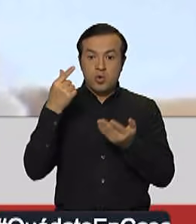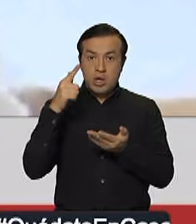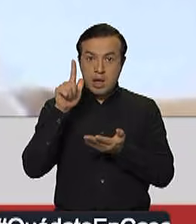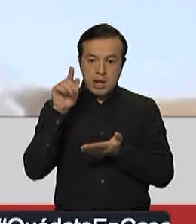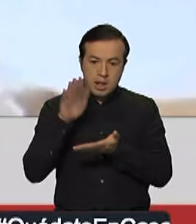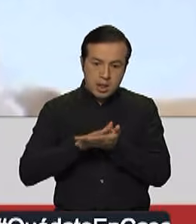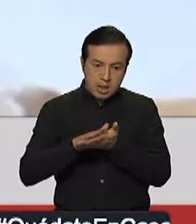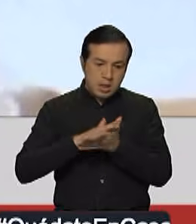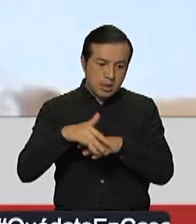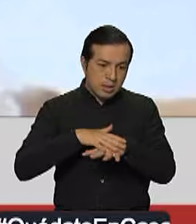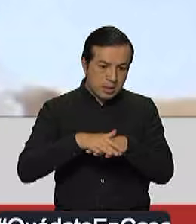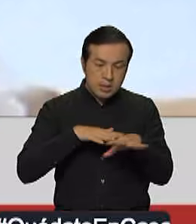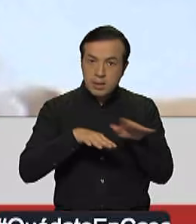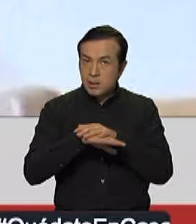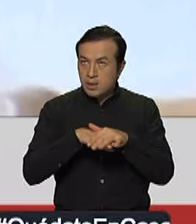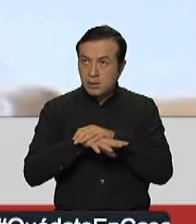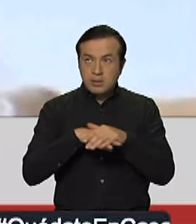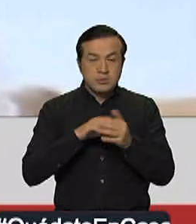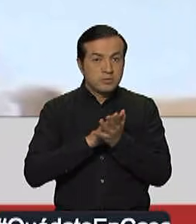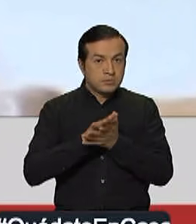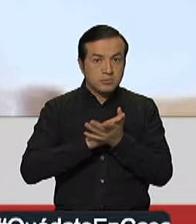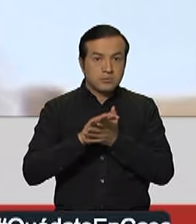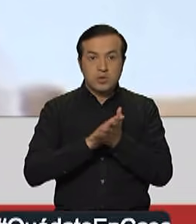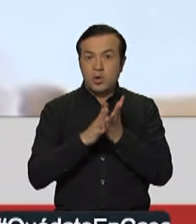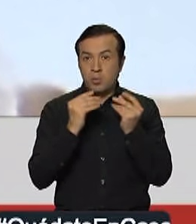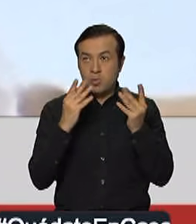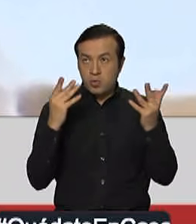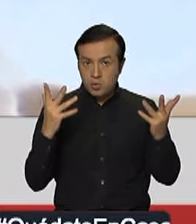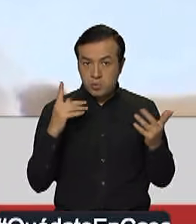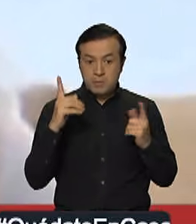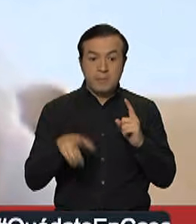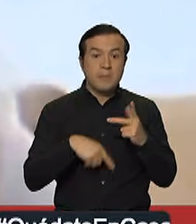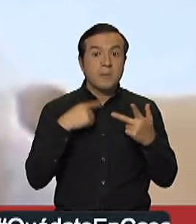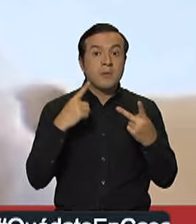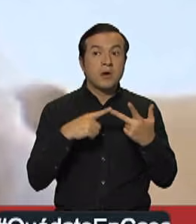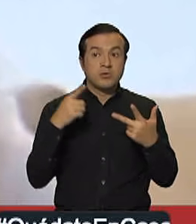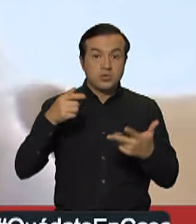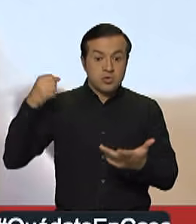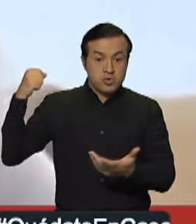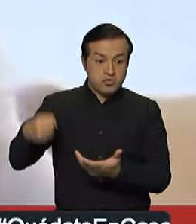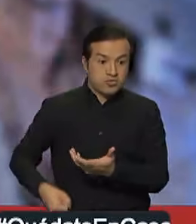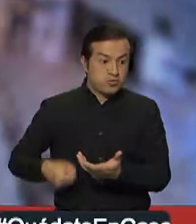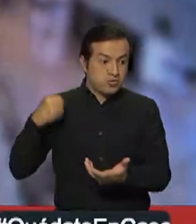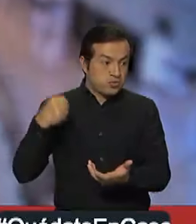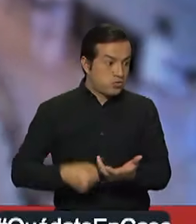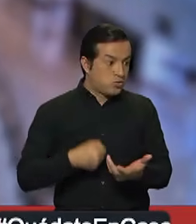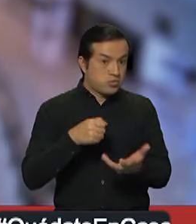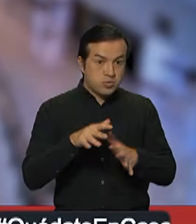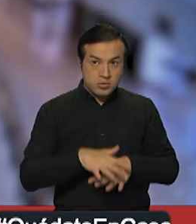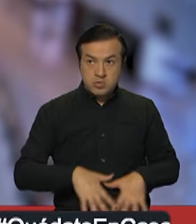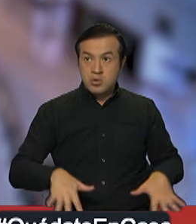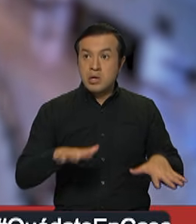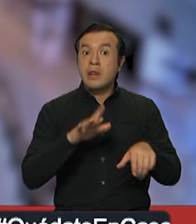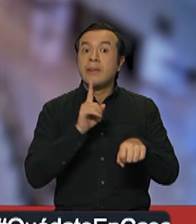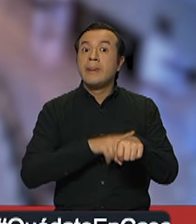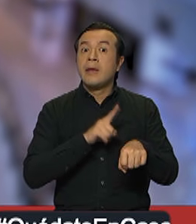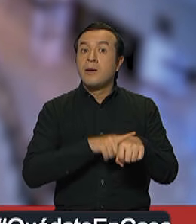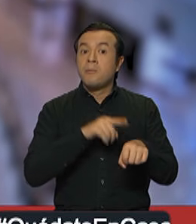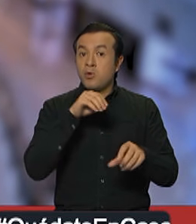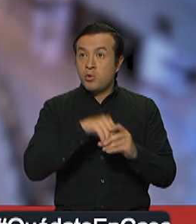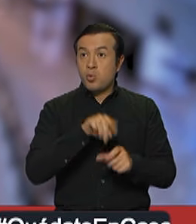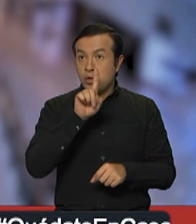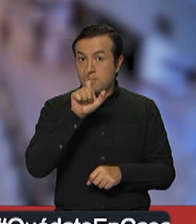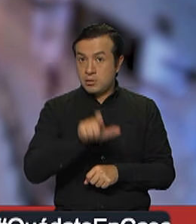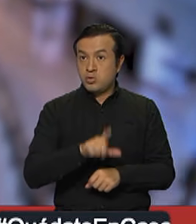desinfección, tanto con gel desinfectante, alcohol. Aparte de eso, la fumigación permanente. El periodo máximo de estancia por